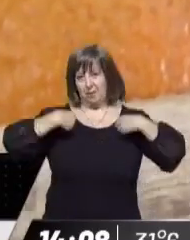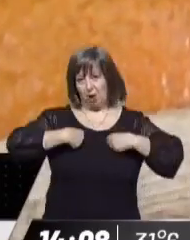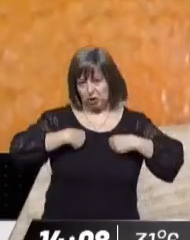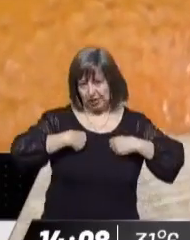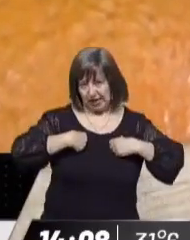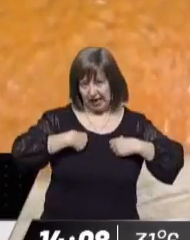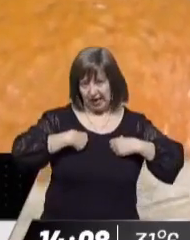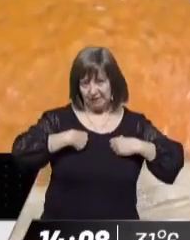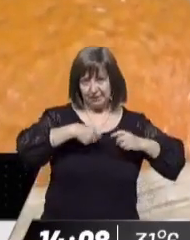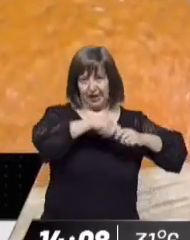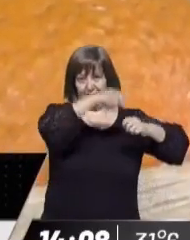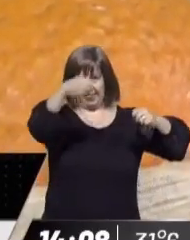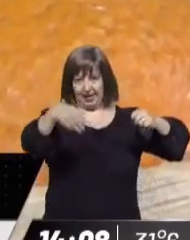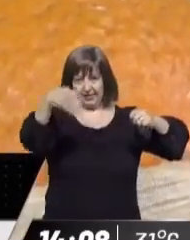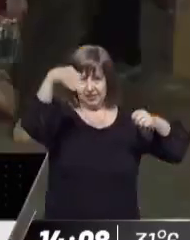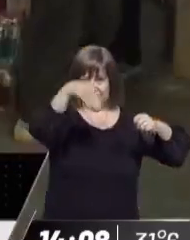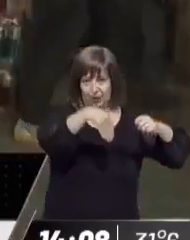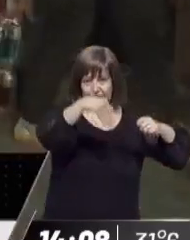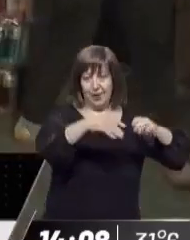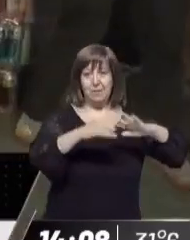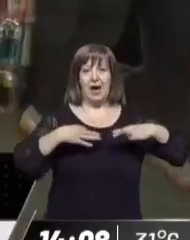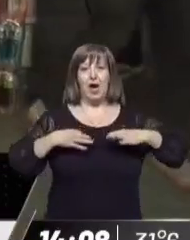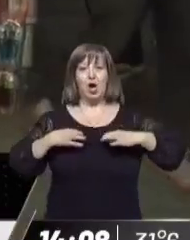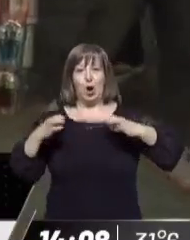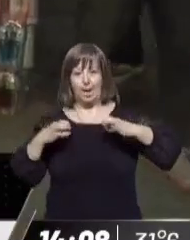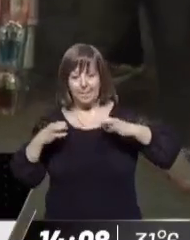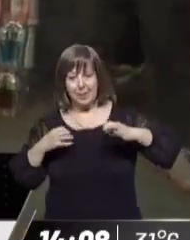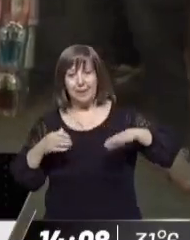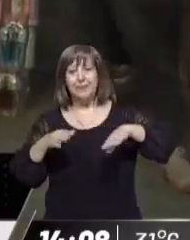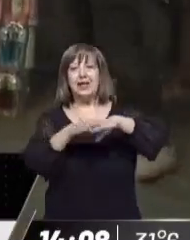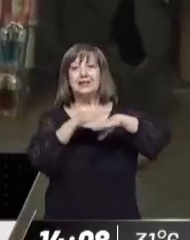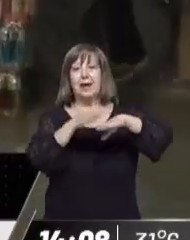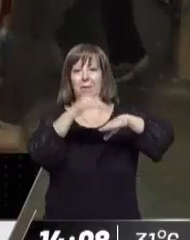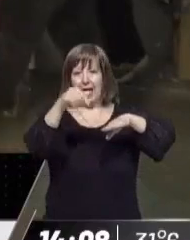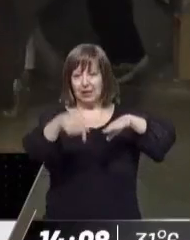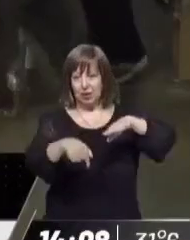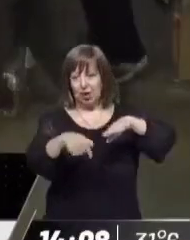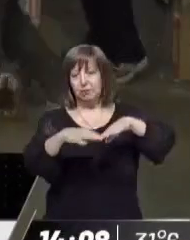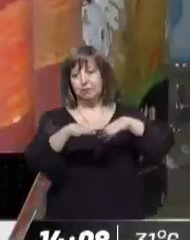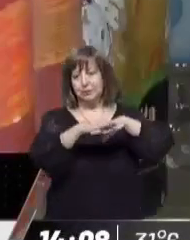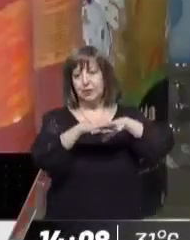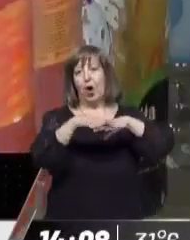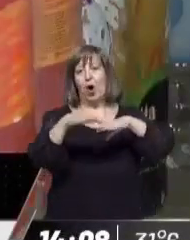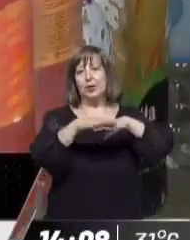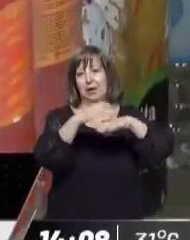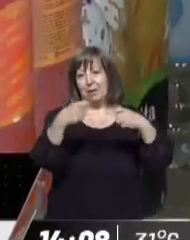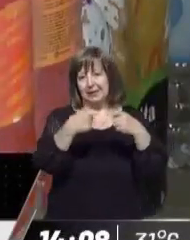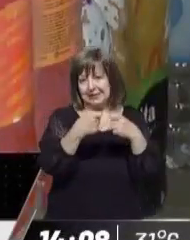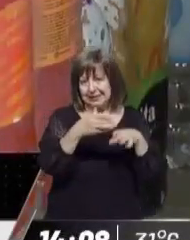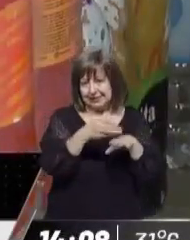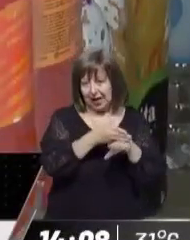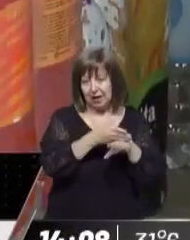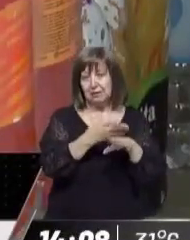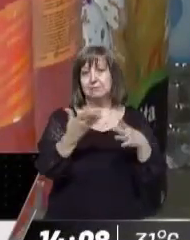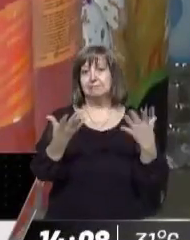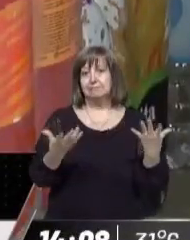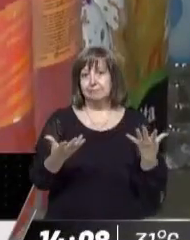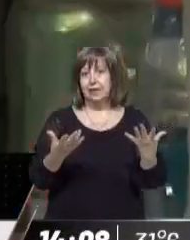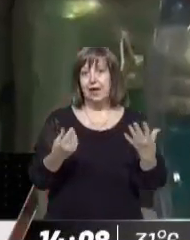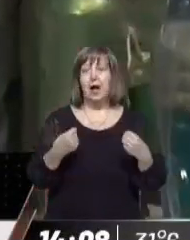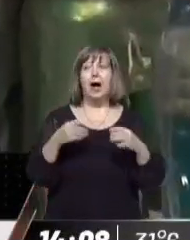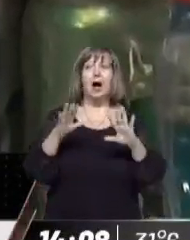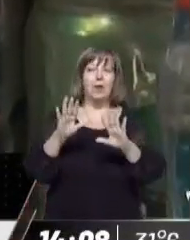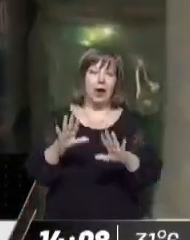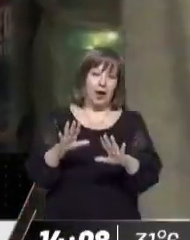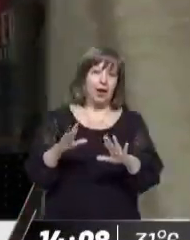con todo lo que lleva la mochila, la ropa escolar, calzado, es un número fuerte. Tenés una ayudita con estos